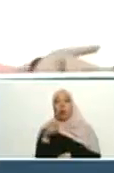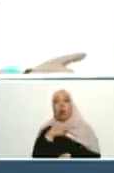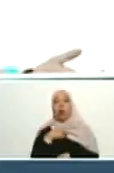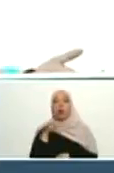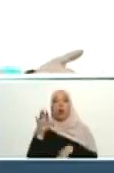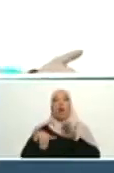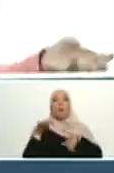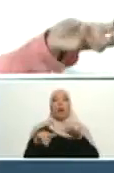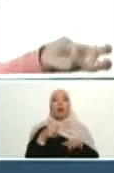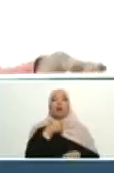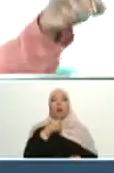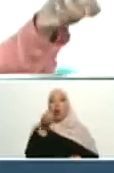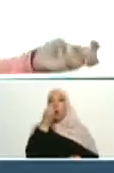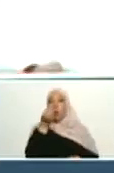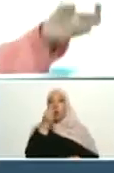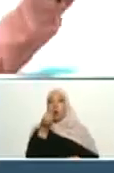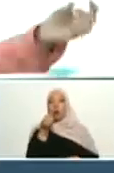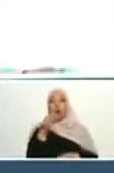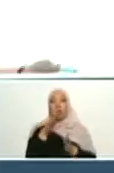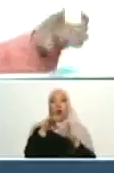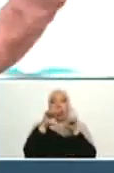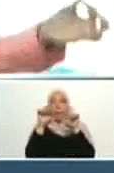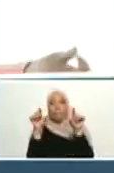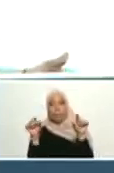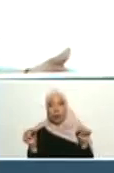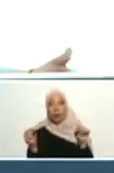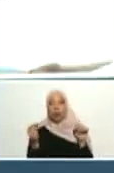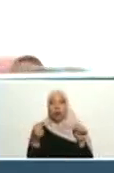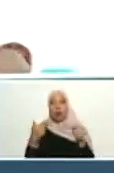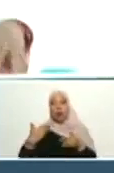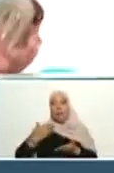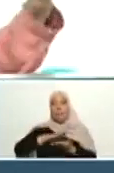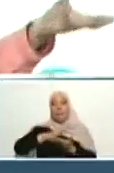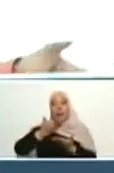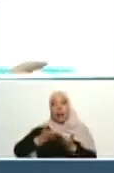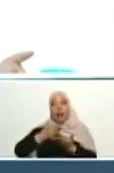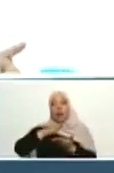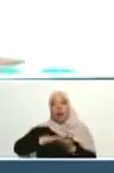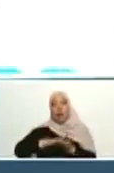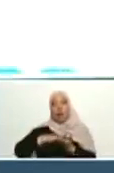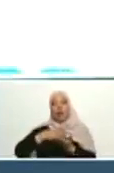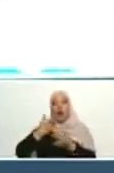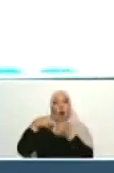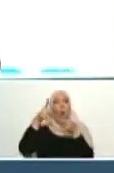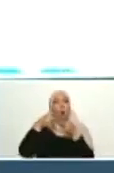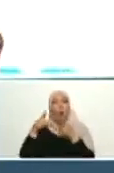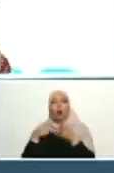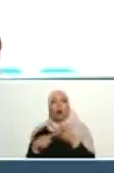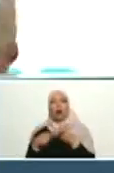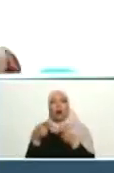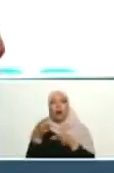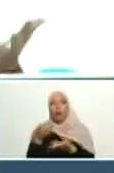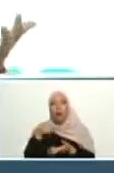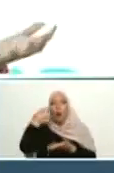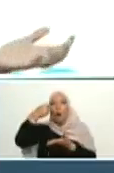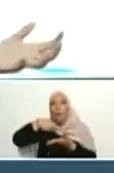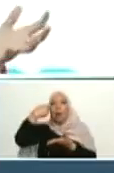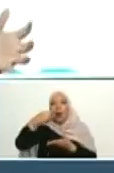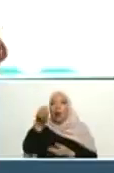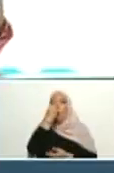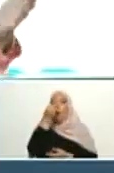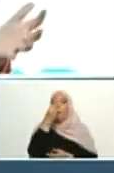playa viene a consumir pastelitos, empanadas, pescado frito, tostones. Rompe colchón. Exacto. Entonces, se mueve y se activa